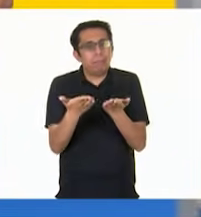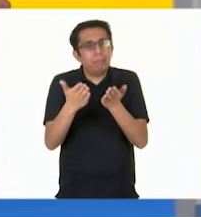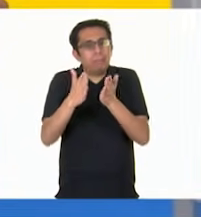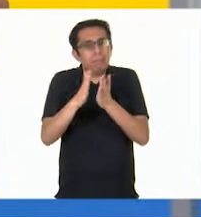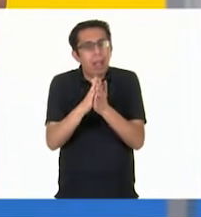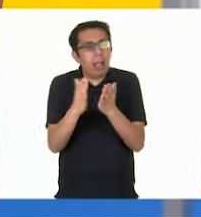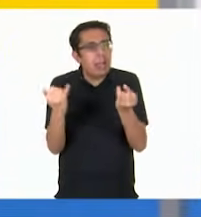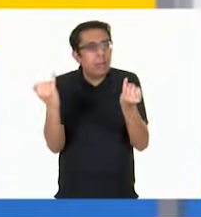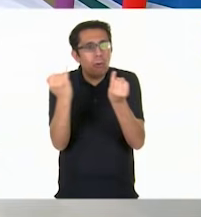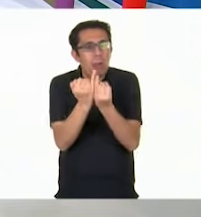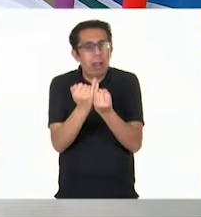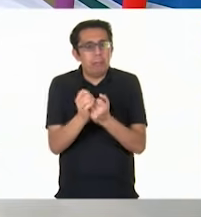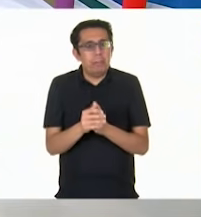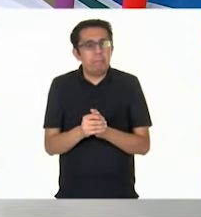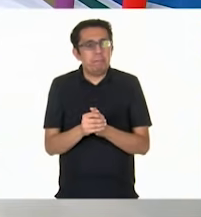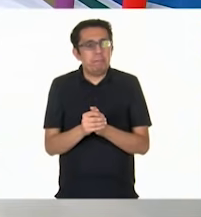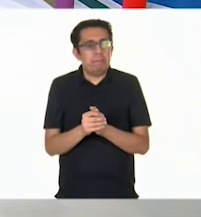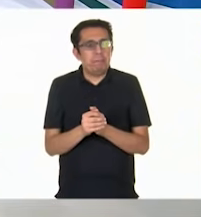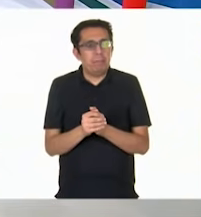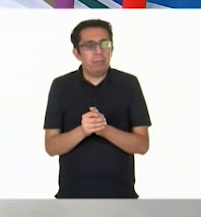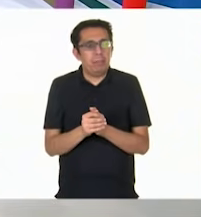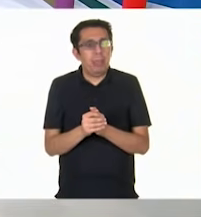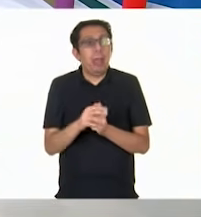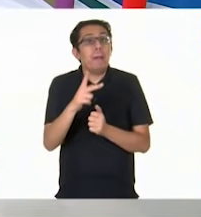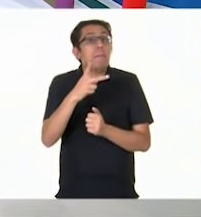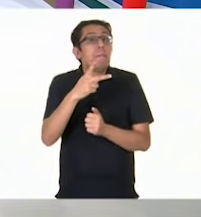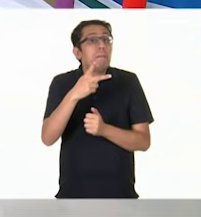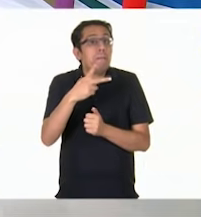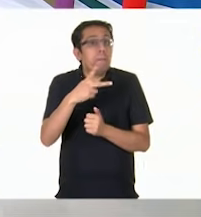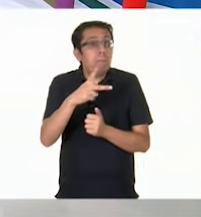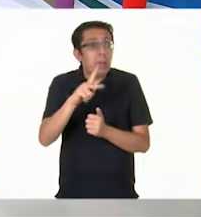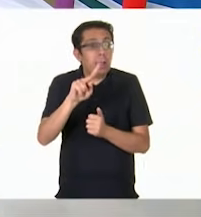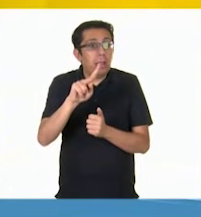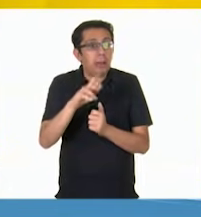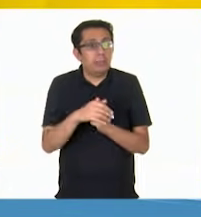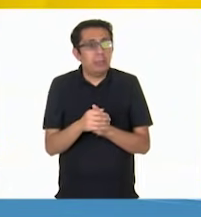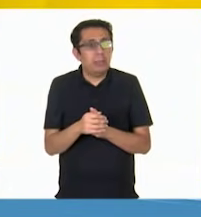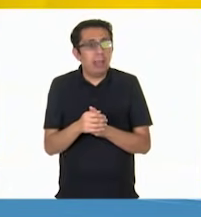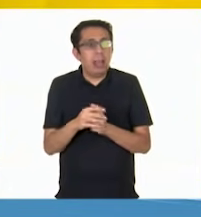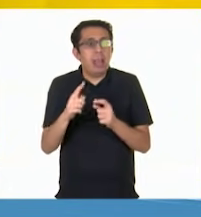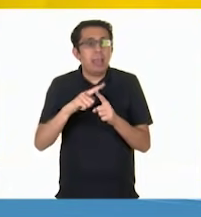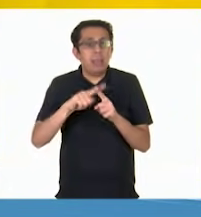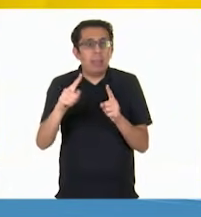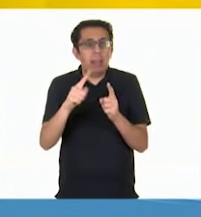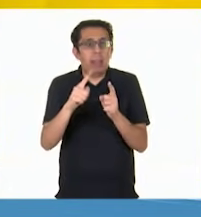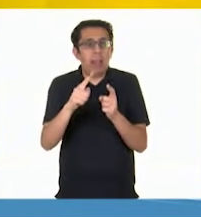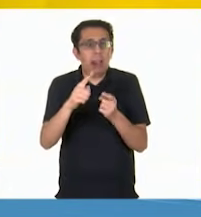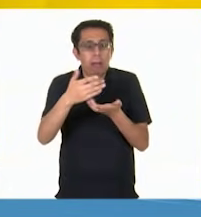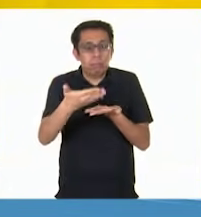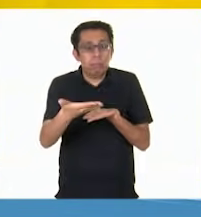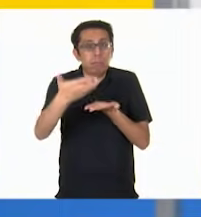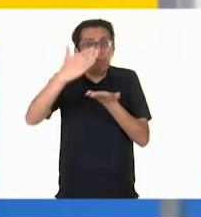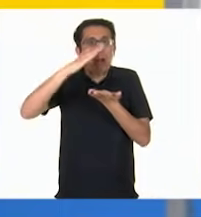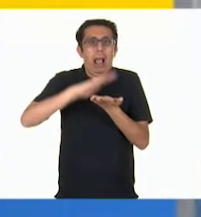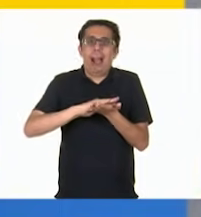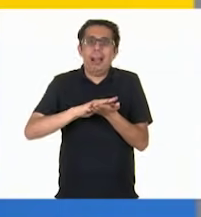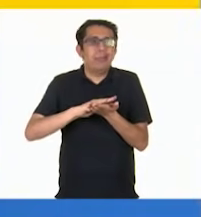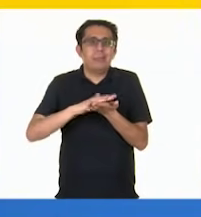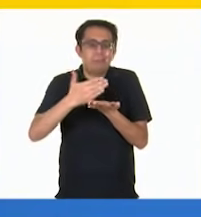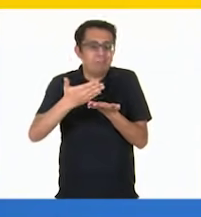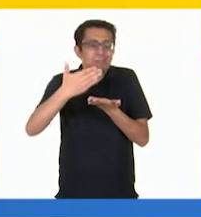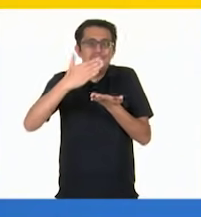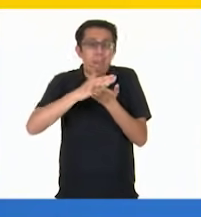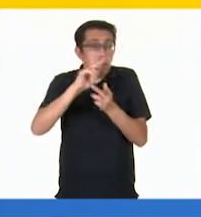¡Oh! ¡Perfecto! Pero no lo podríamos doblar así porque ya no coinciden